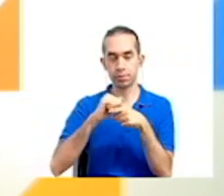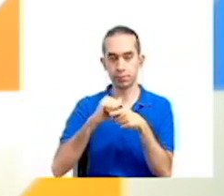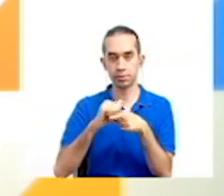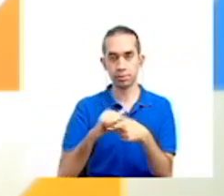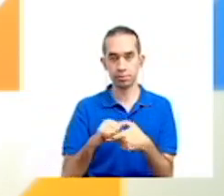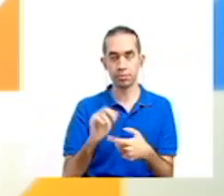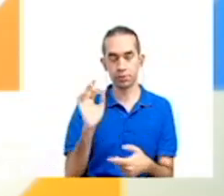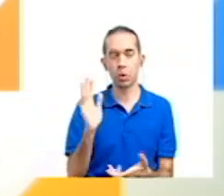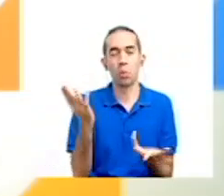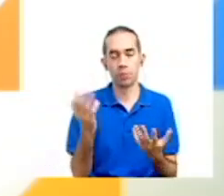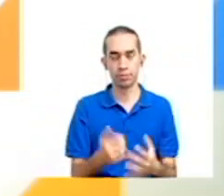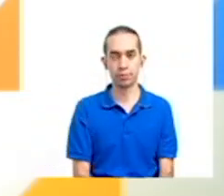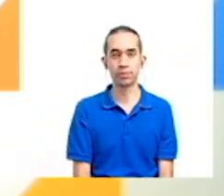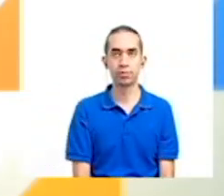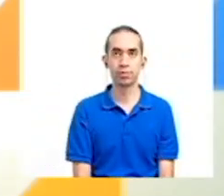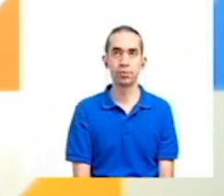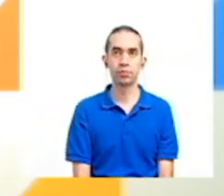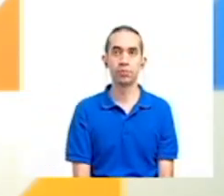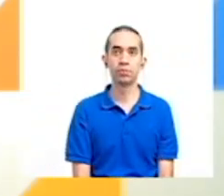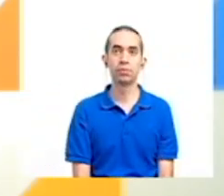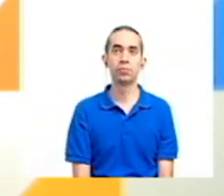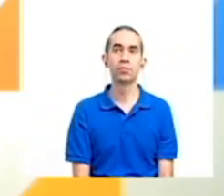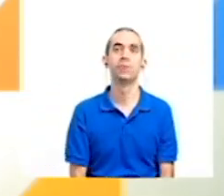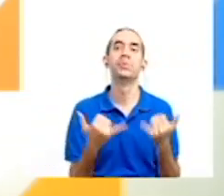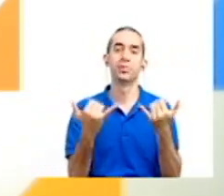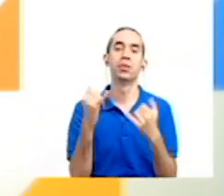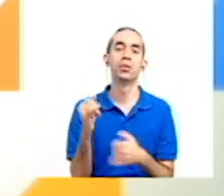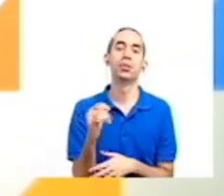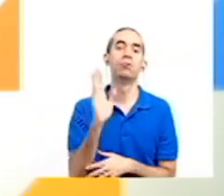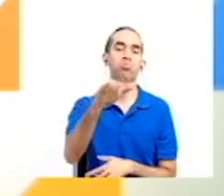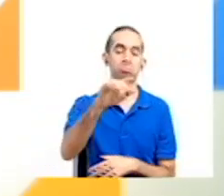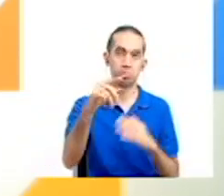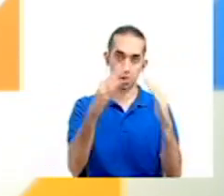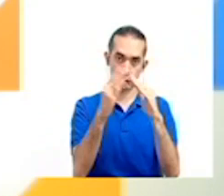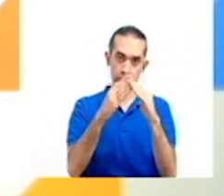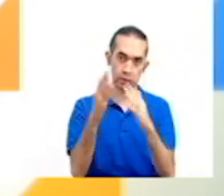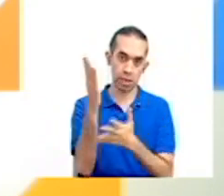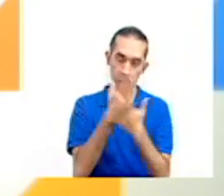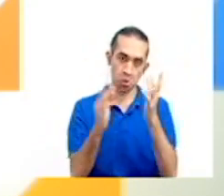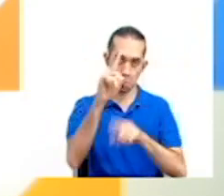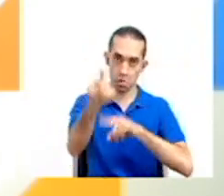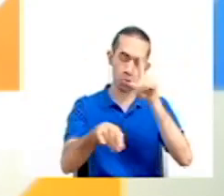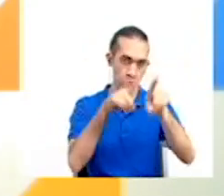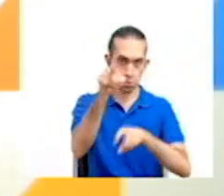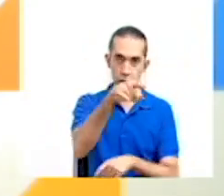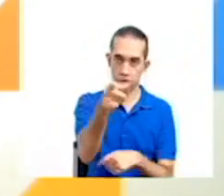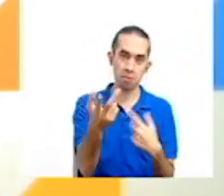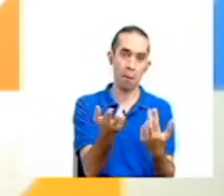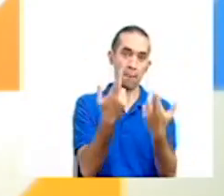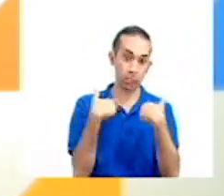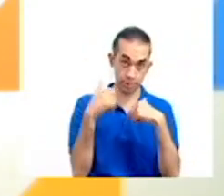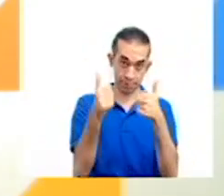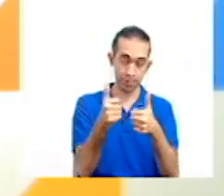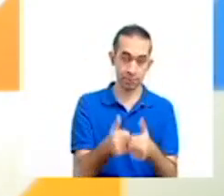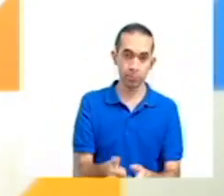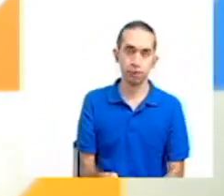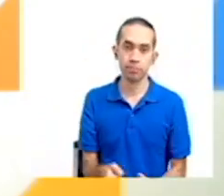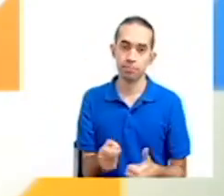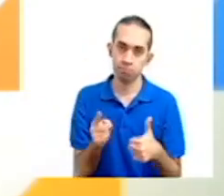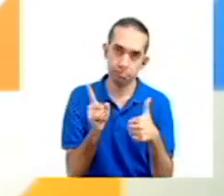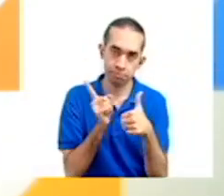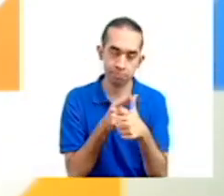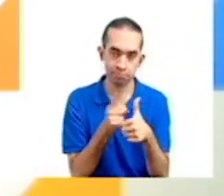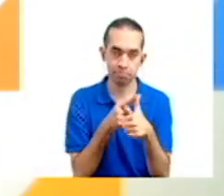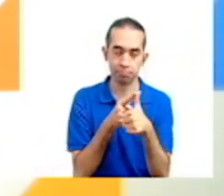siguiente forma. Vamos a preguntarles allá en casa algunas cositas y ustedes me van contestando. Primera pregunta que